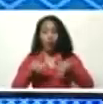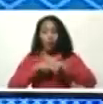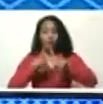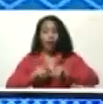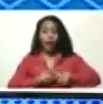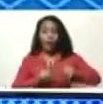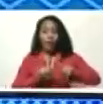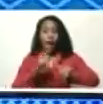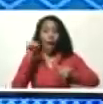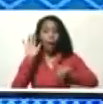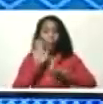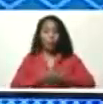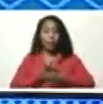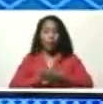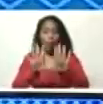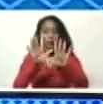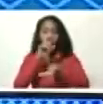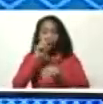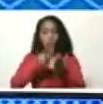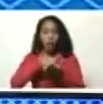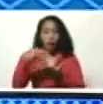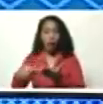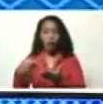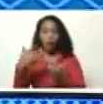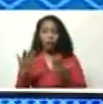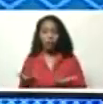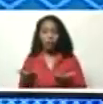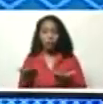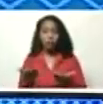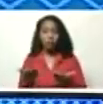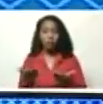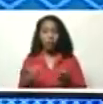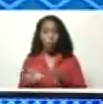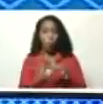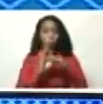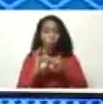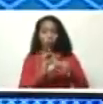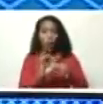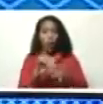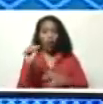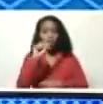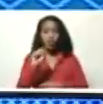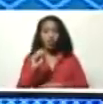Habían pasado apenas 10 años de la caída de la Unión Soviética